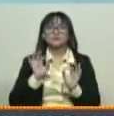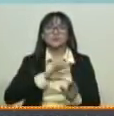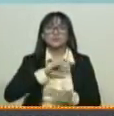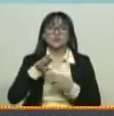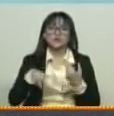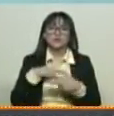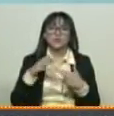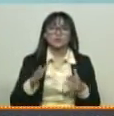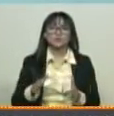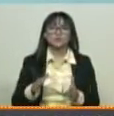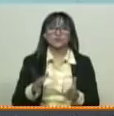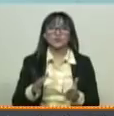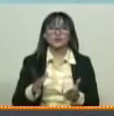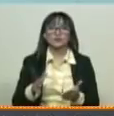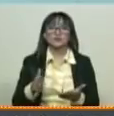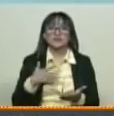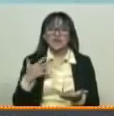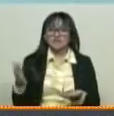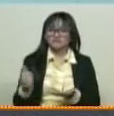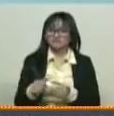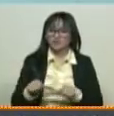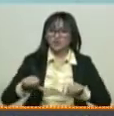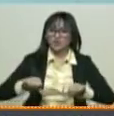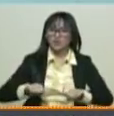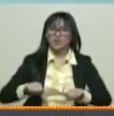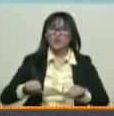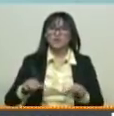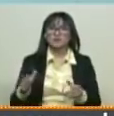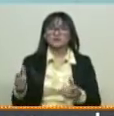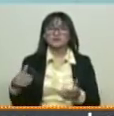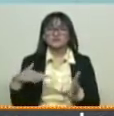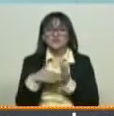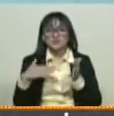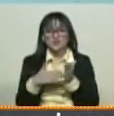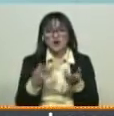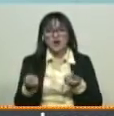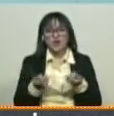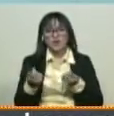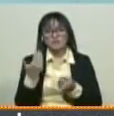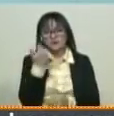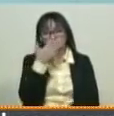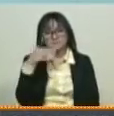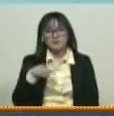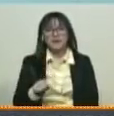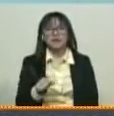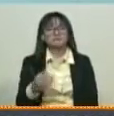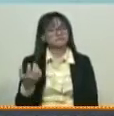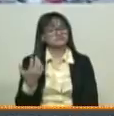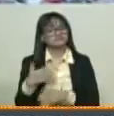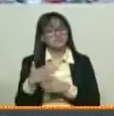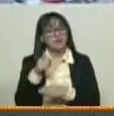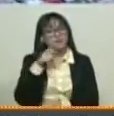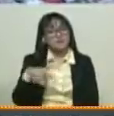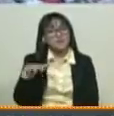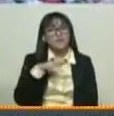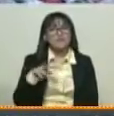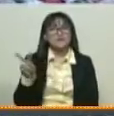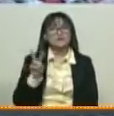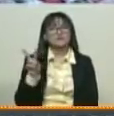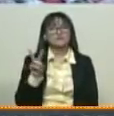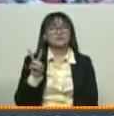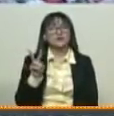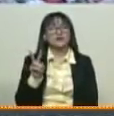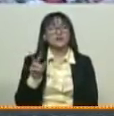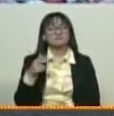Revolución Bolivariana y que pretenden ser destruidos mediante la agresión económica imperial. Pero ahí está el pueblo de Venezuela, construyendo su